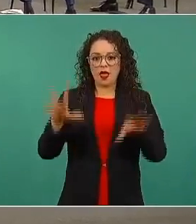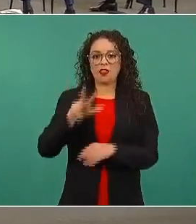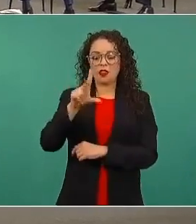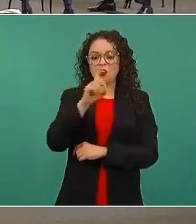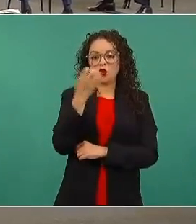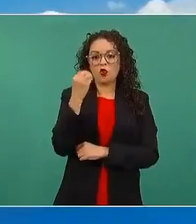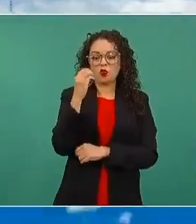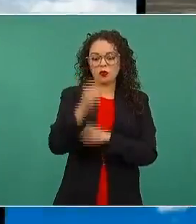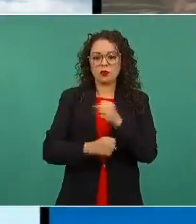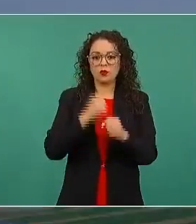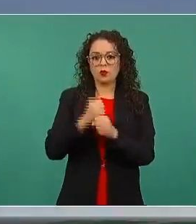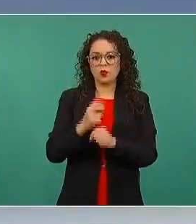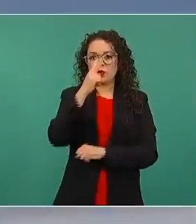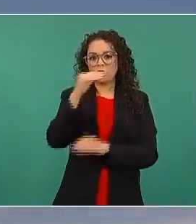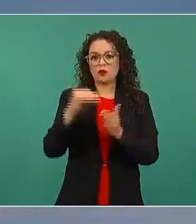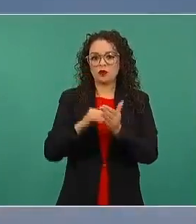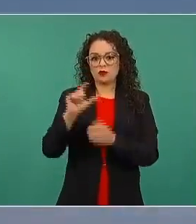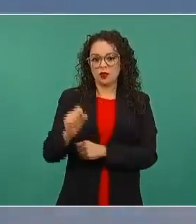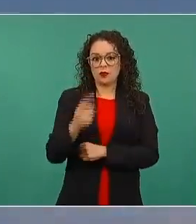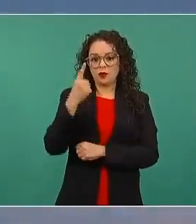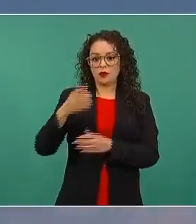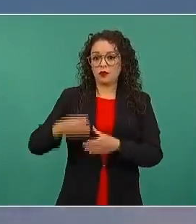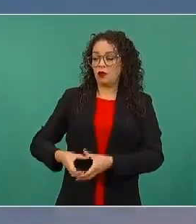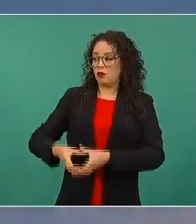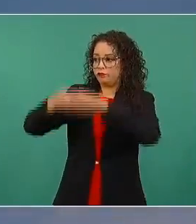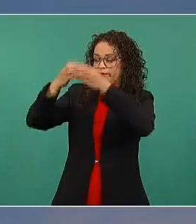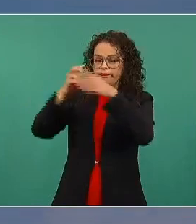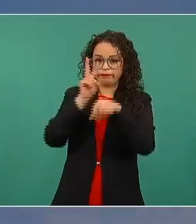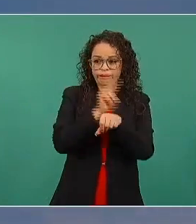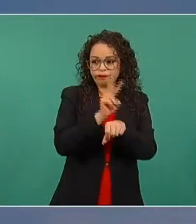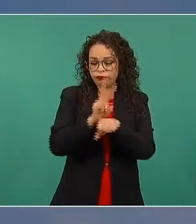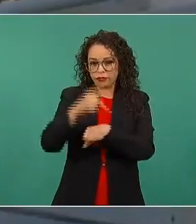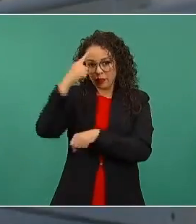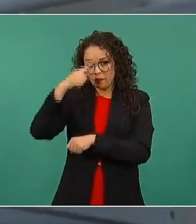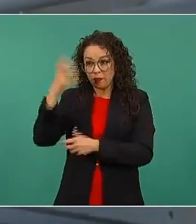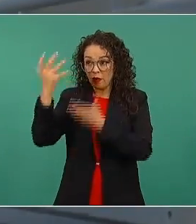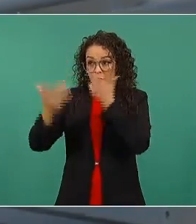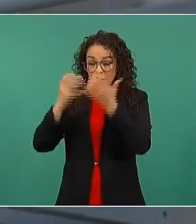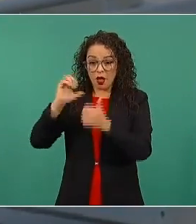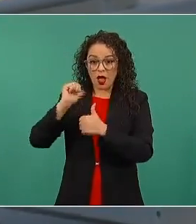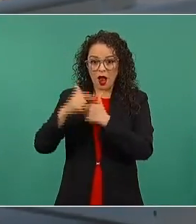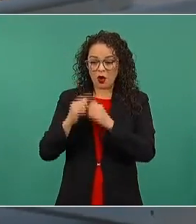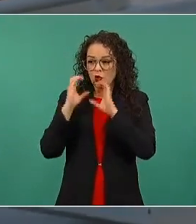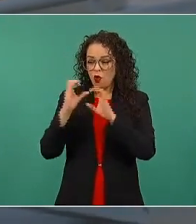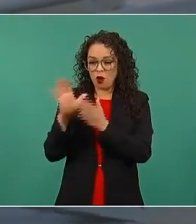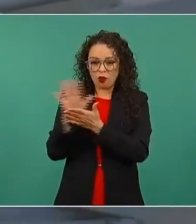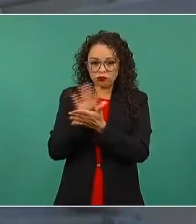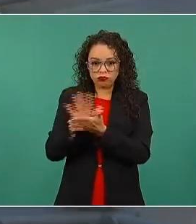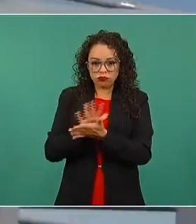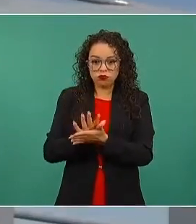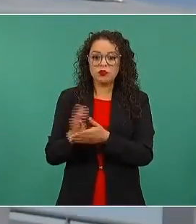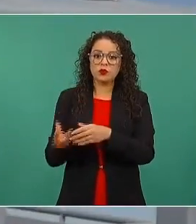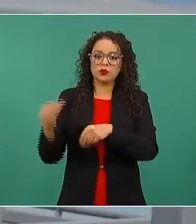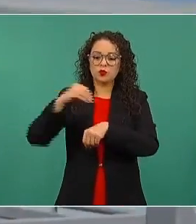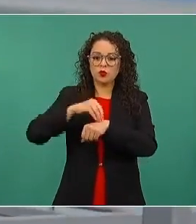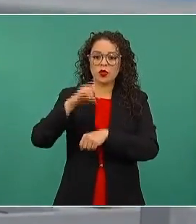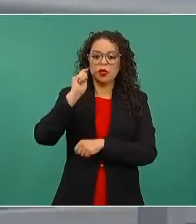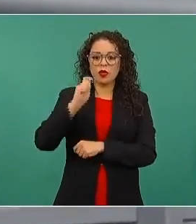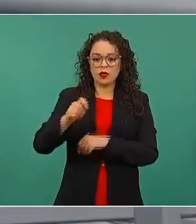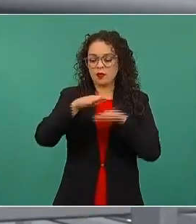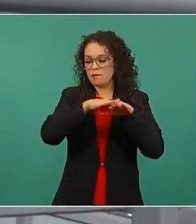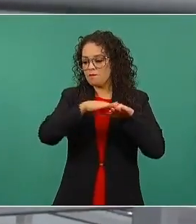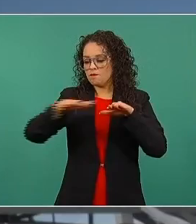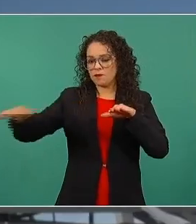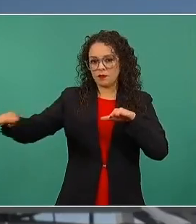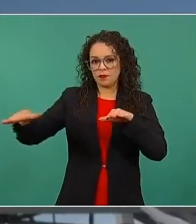de 2021. En la Torre de Control y Servicios de Extinción de Incendios, se inician los preparativos de colocación de malla sombra en